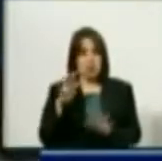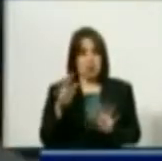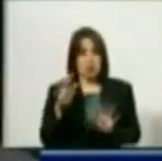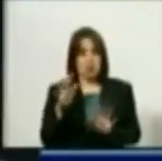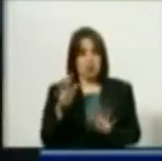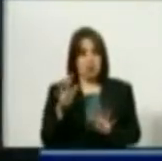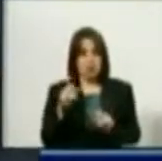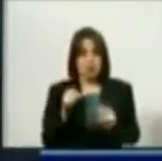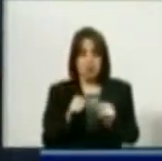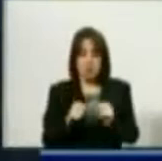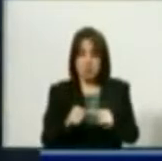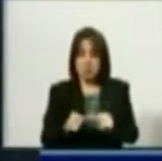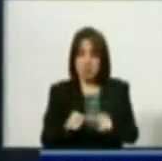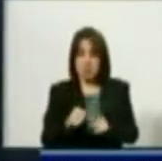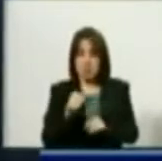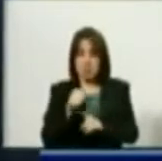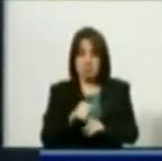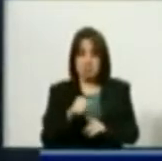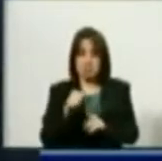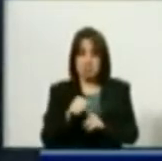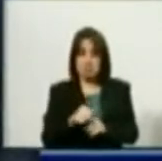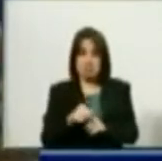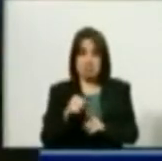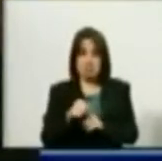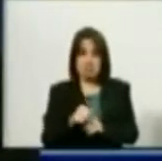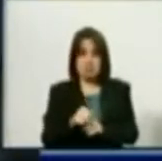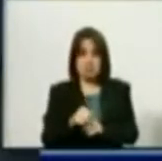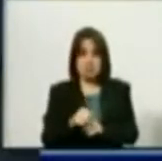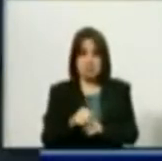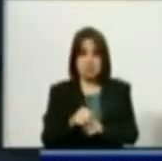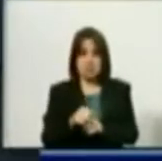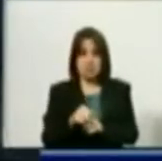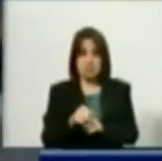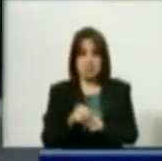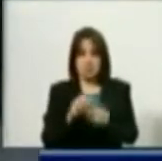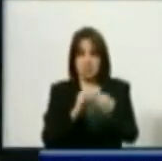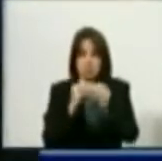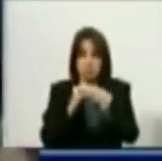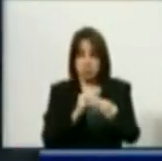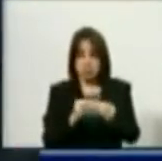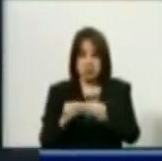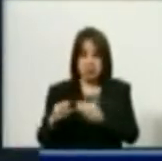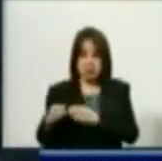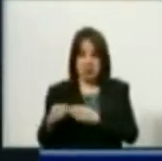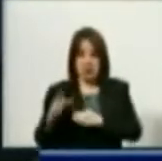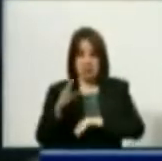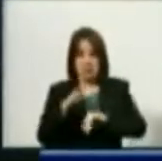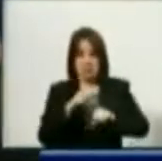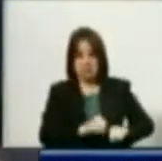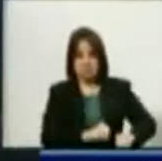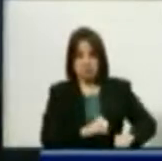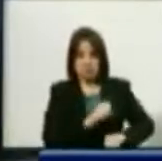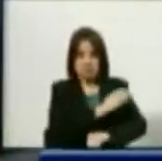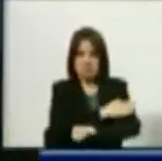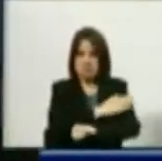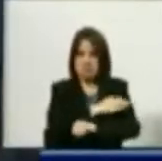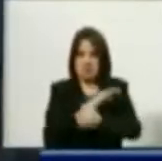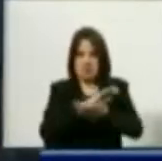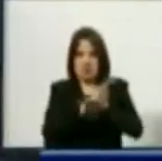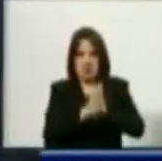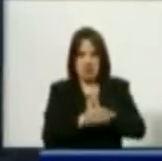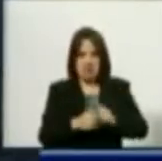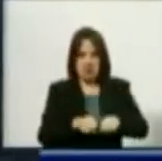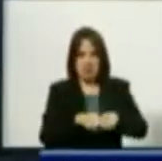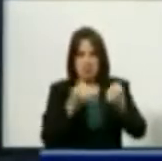mantener ese empeño de la restauración del capitalismo del neoliberalismo para acabar con la patria no